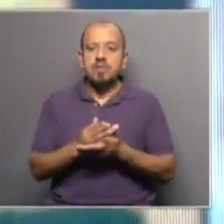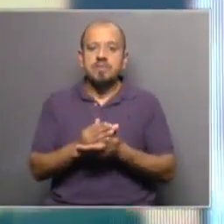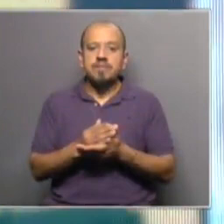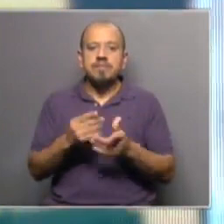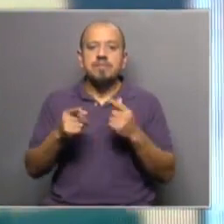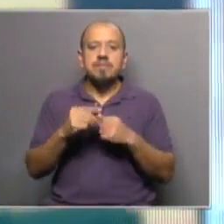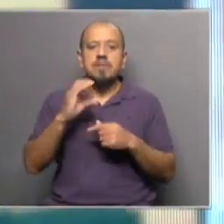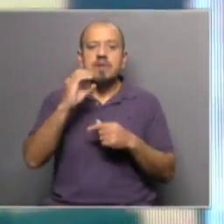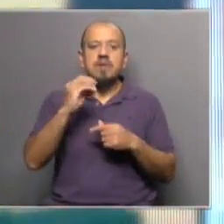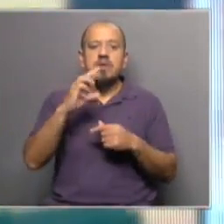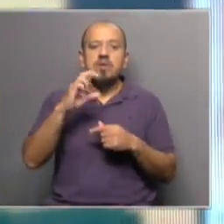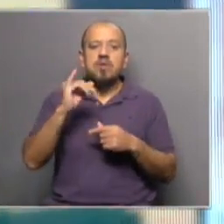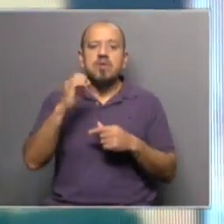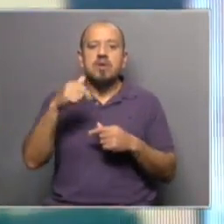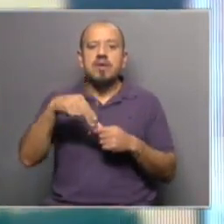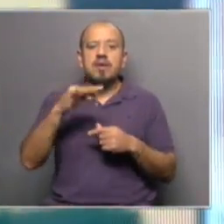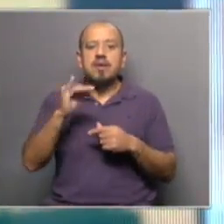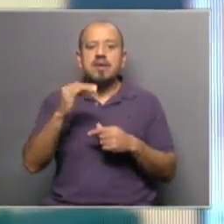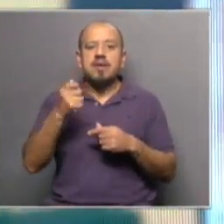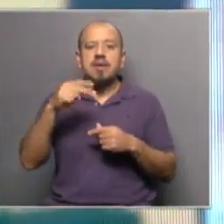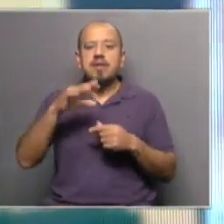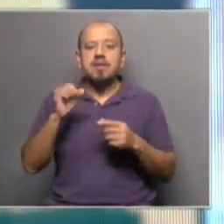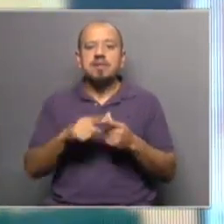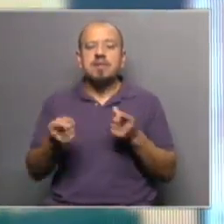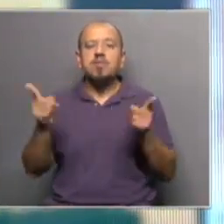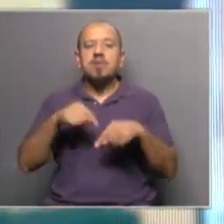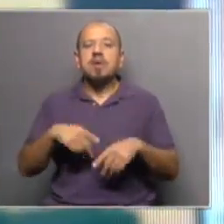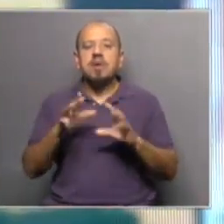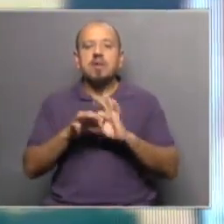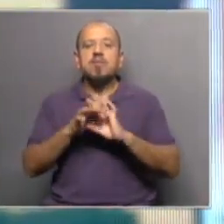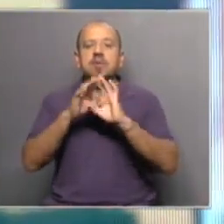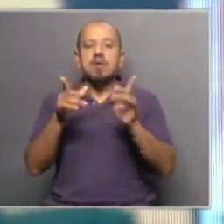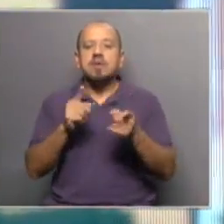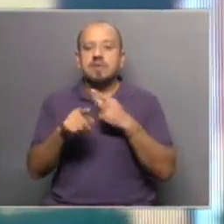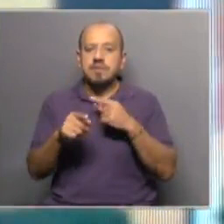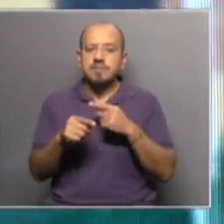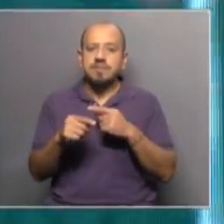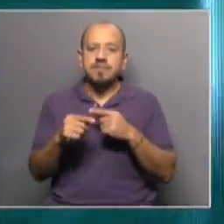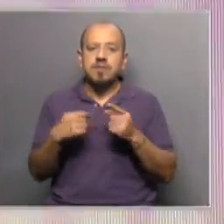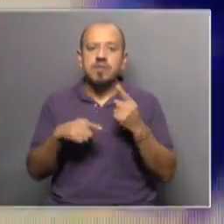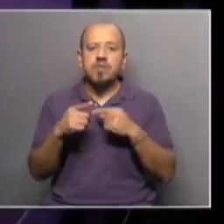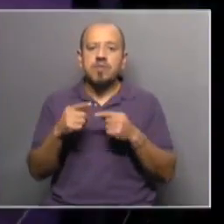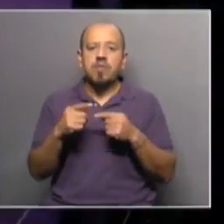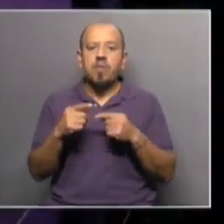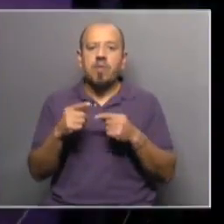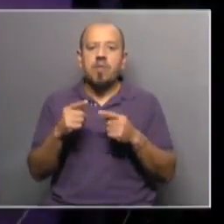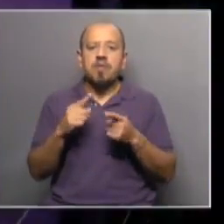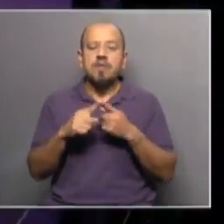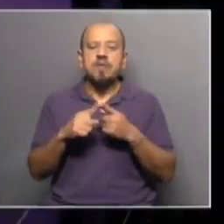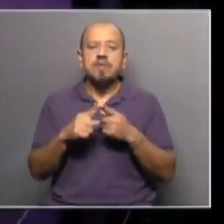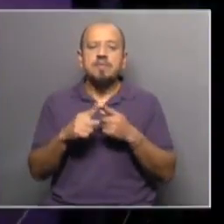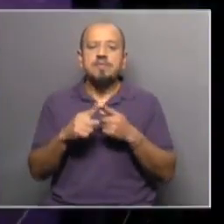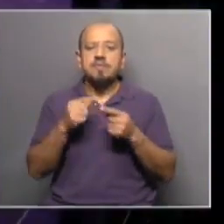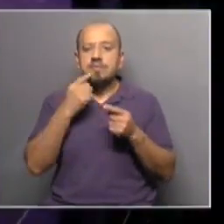de Corinthians, ¿no? Promoviendo que volviera la democracia, las elecciones, ¿no? Y ahí los medios. La leyenda de llamar a votar en la camiseta. Y